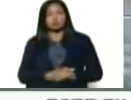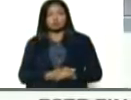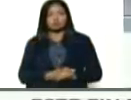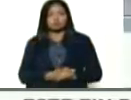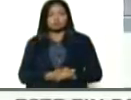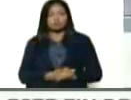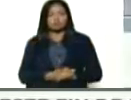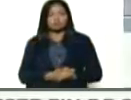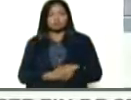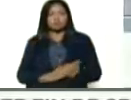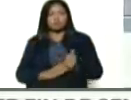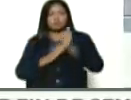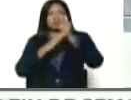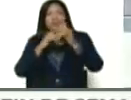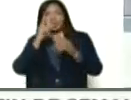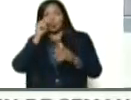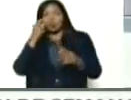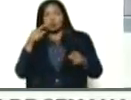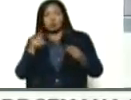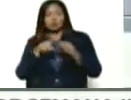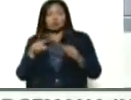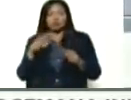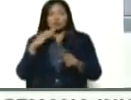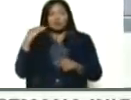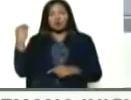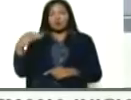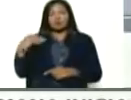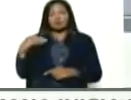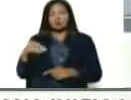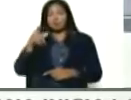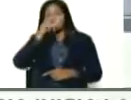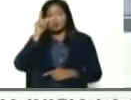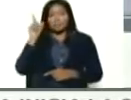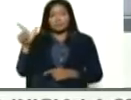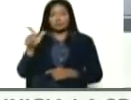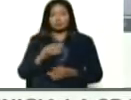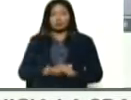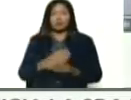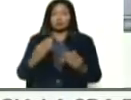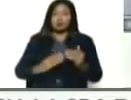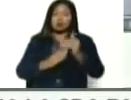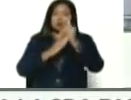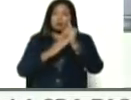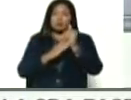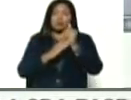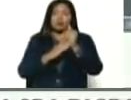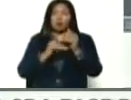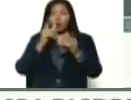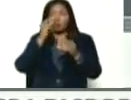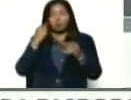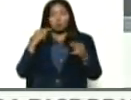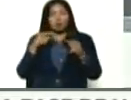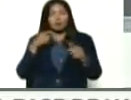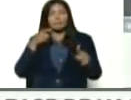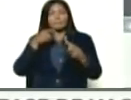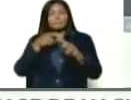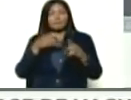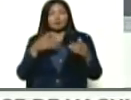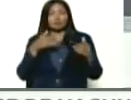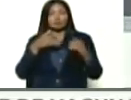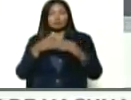líderes y liderezas de la jp suben son los líderes y liderezas que van a conducir